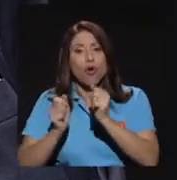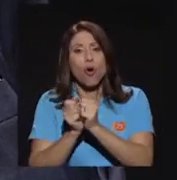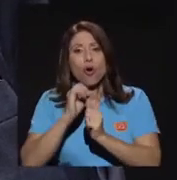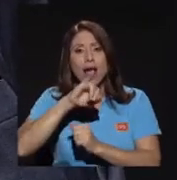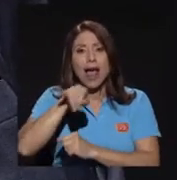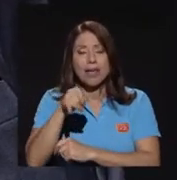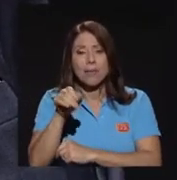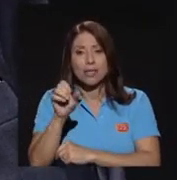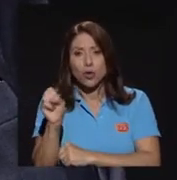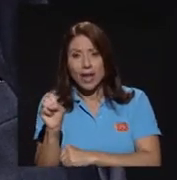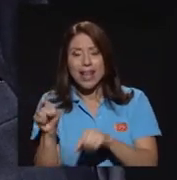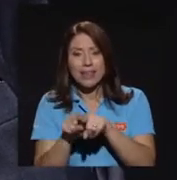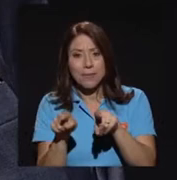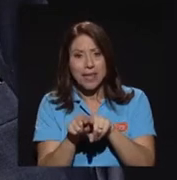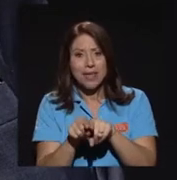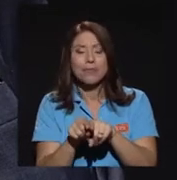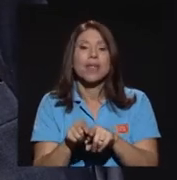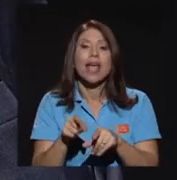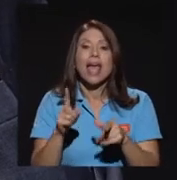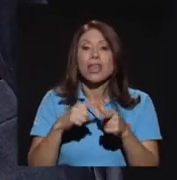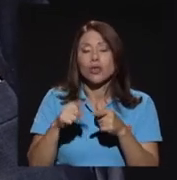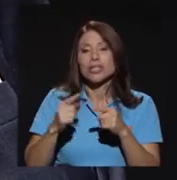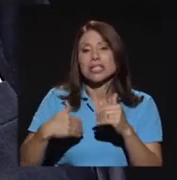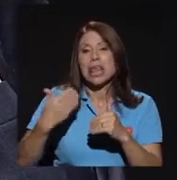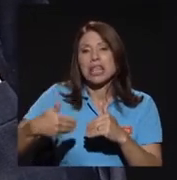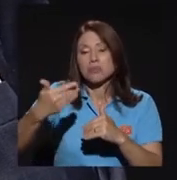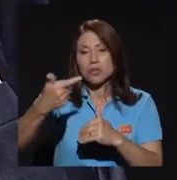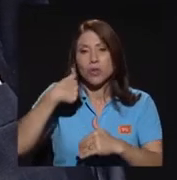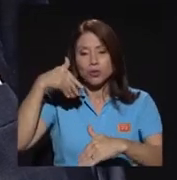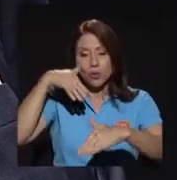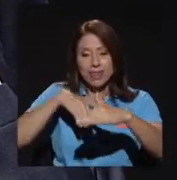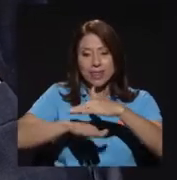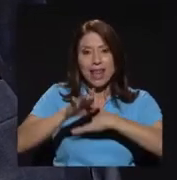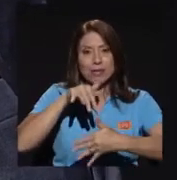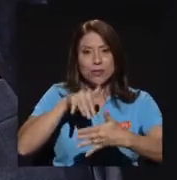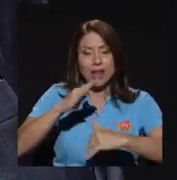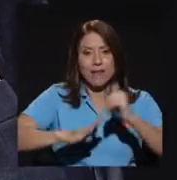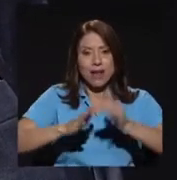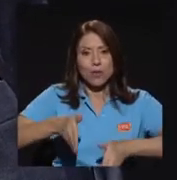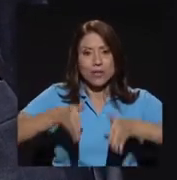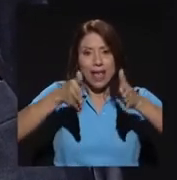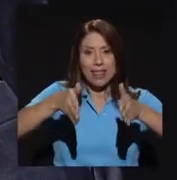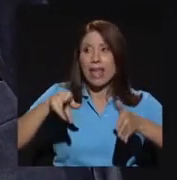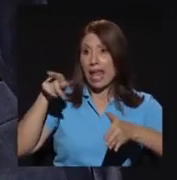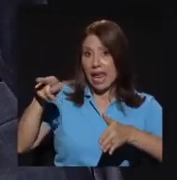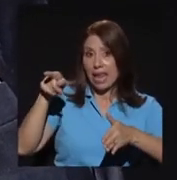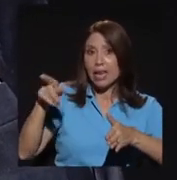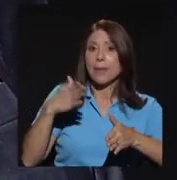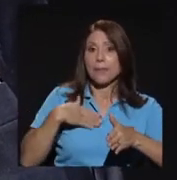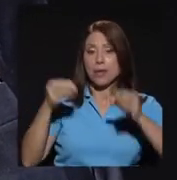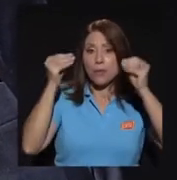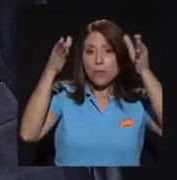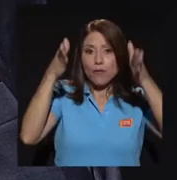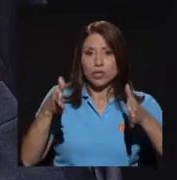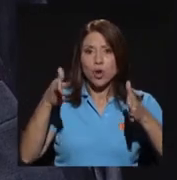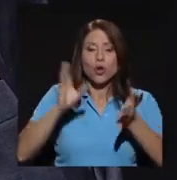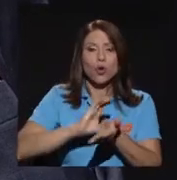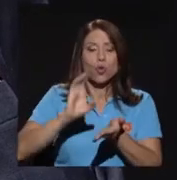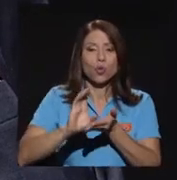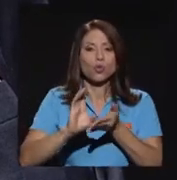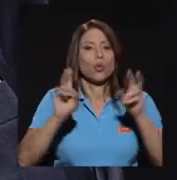lo conocí yo y después cuando yo entré en la facultad tuve el privilegio de que fue mi profesor de oficinas económicas